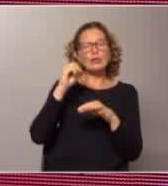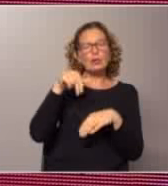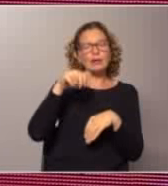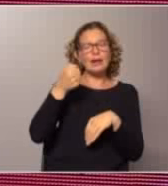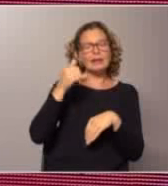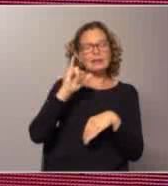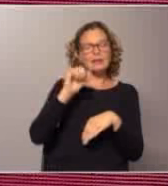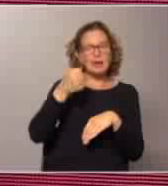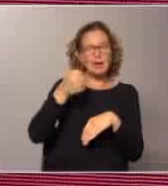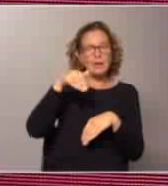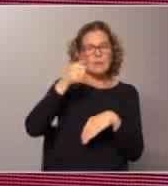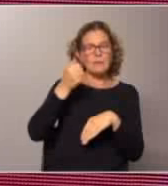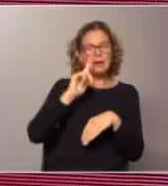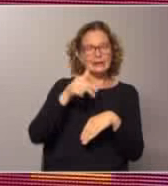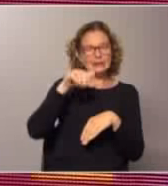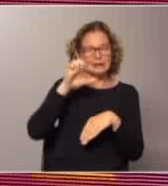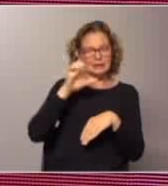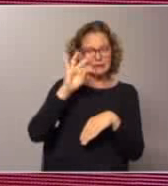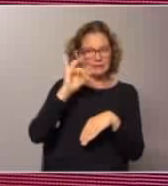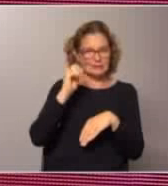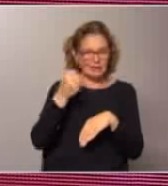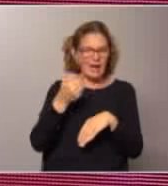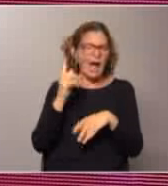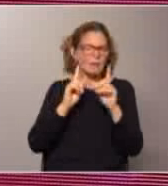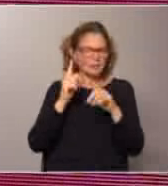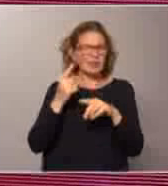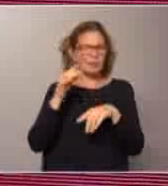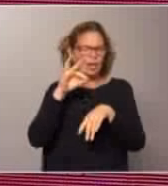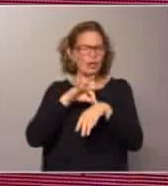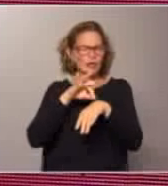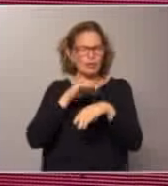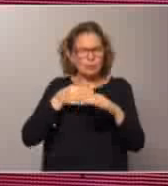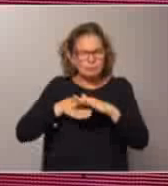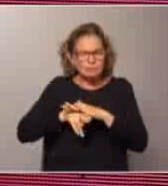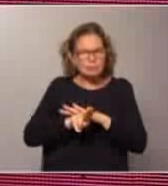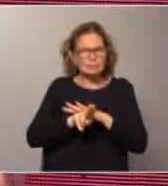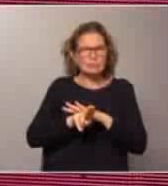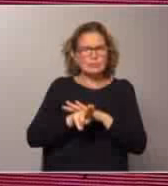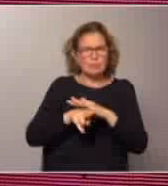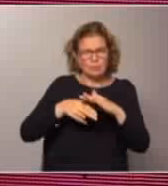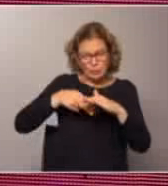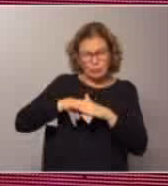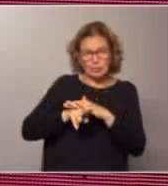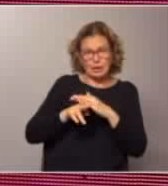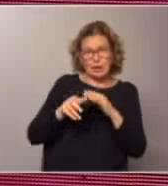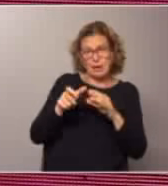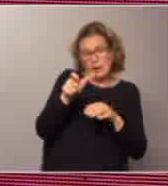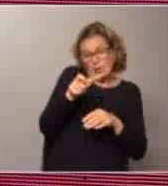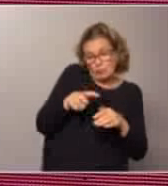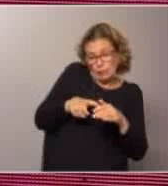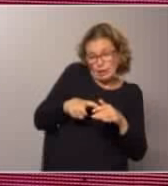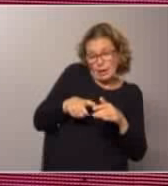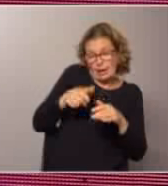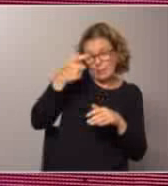quizás alguna ustedes alguna vez se hizo por un diagnóstico médico es un aparato enorme y las personas se acuestan ahí